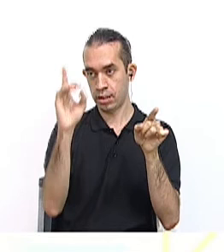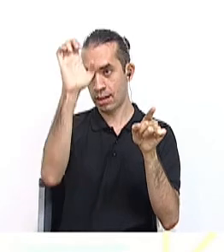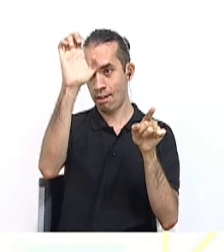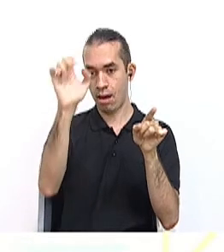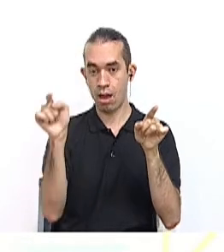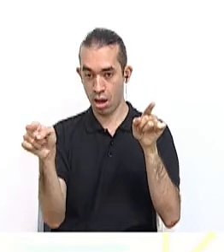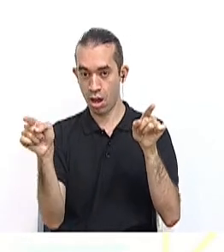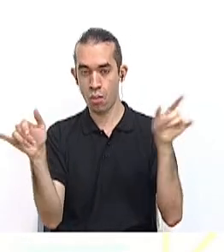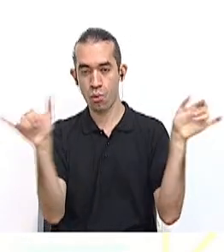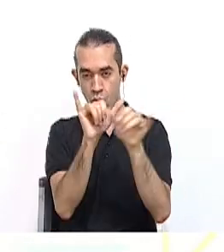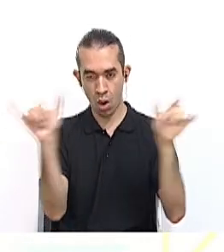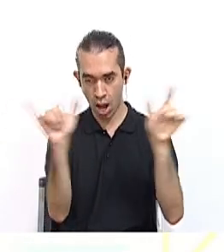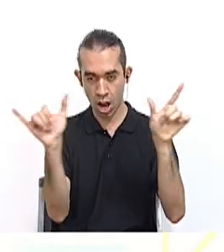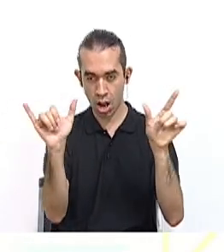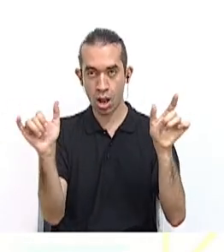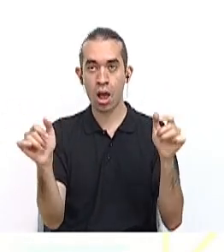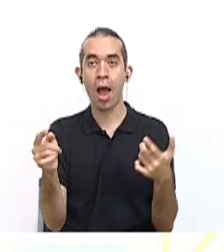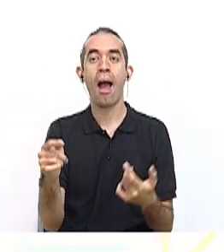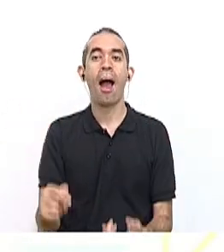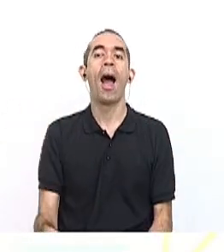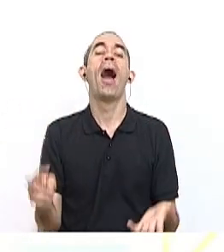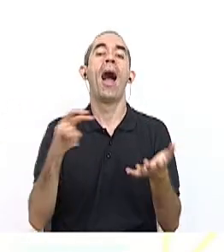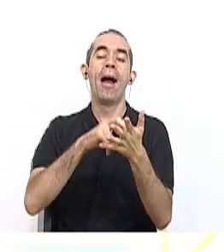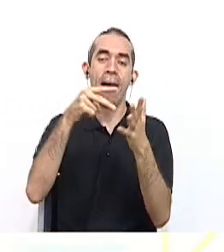BDE, entonces